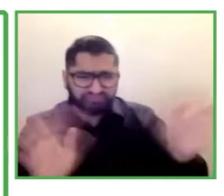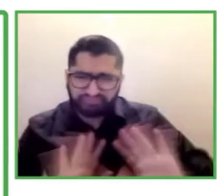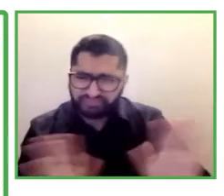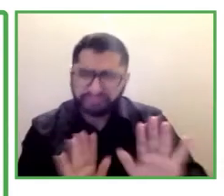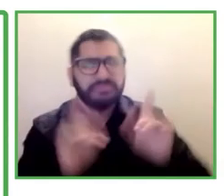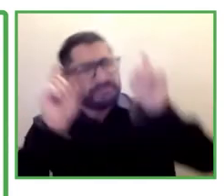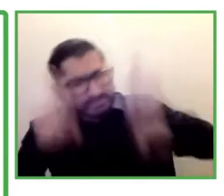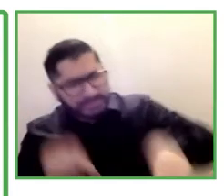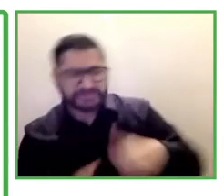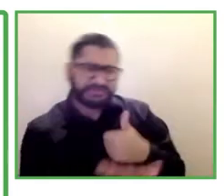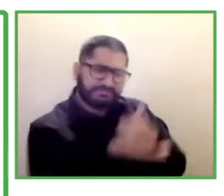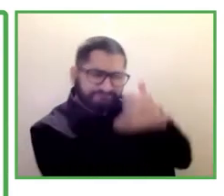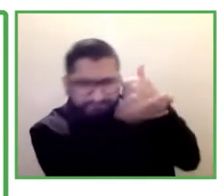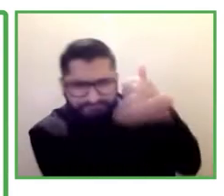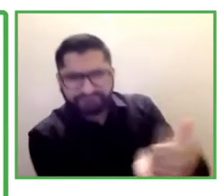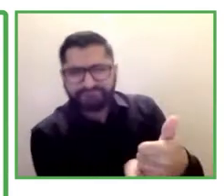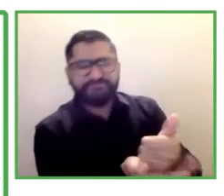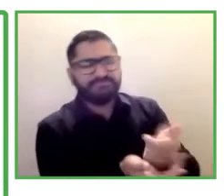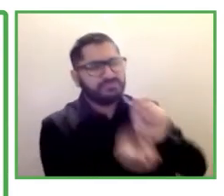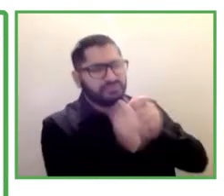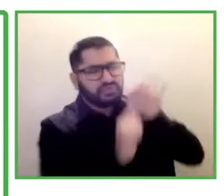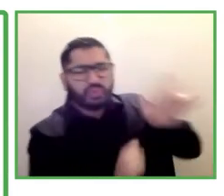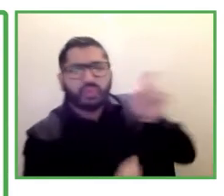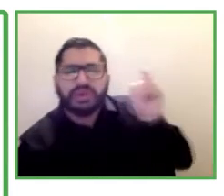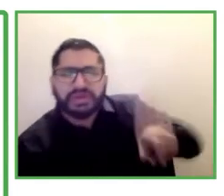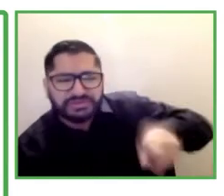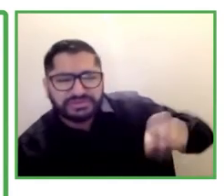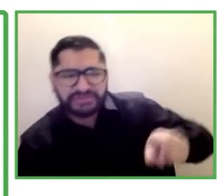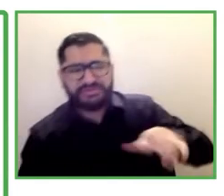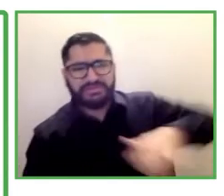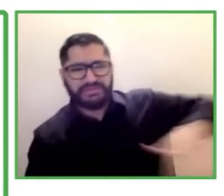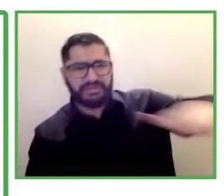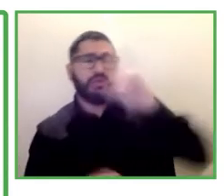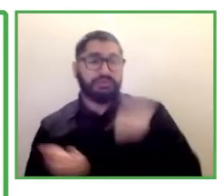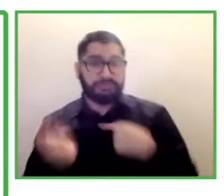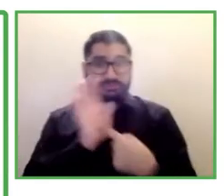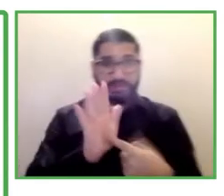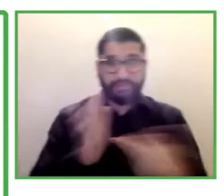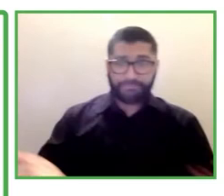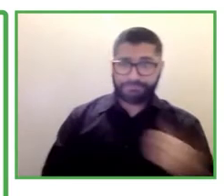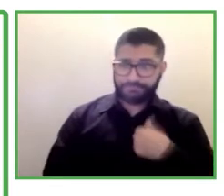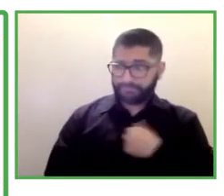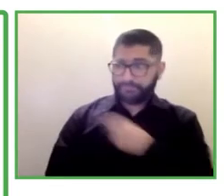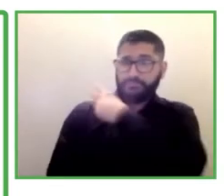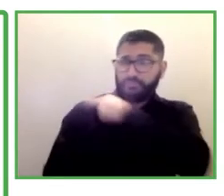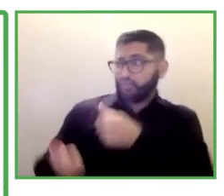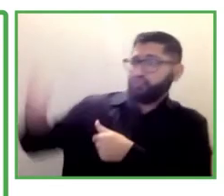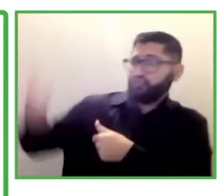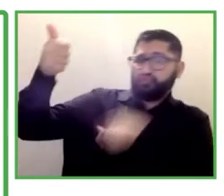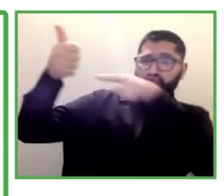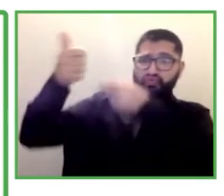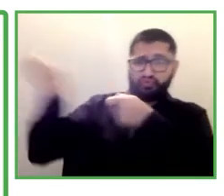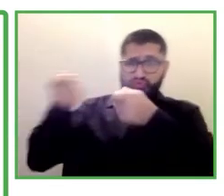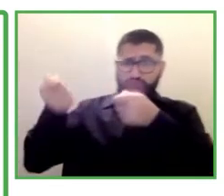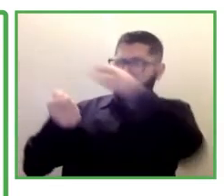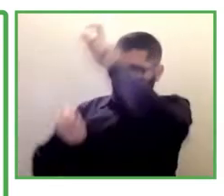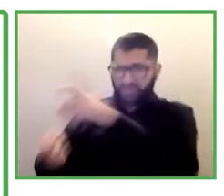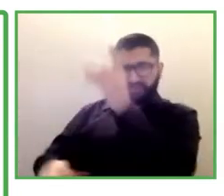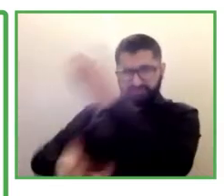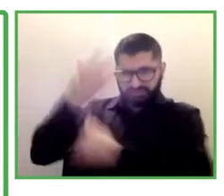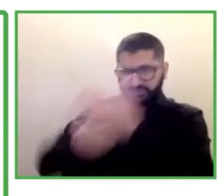Si es que se está empleando a alguien, por ejemplo, con discapacidad auditiva, hay que motivar a los trabajadores a aprender lengua de